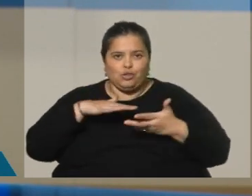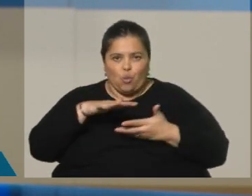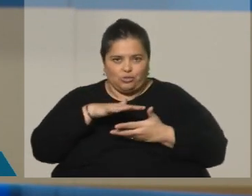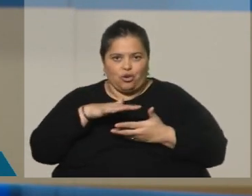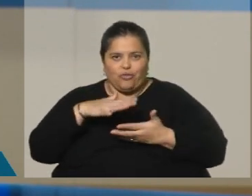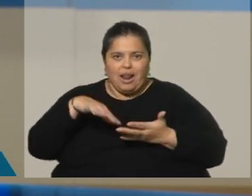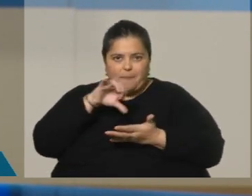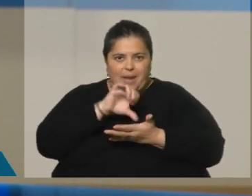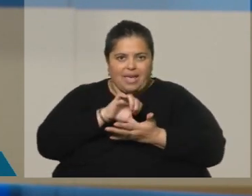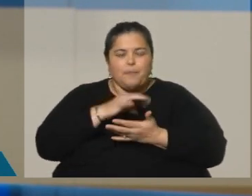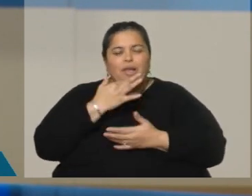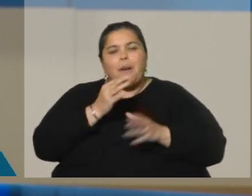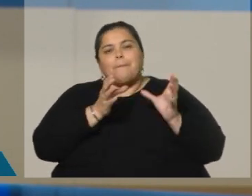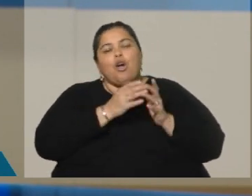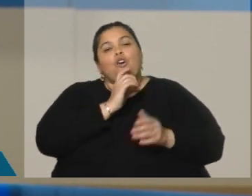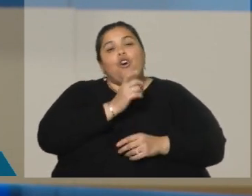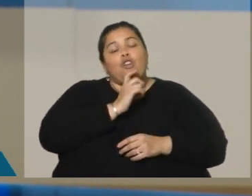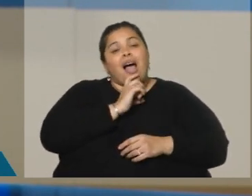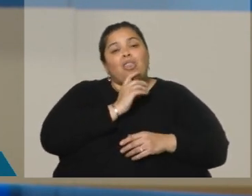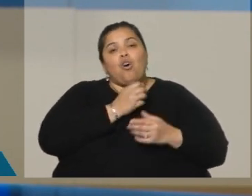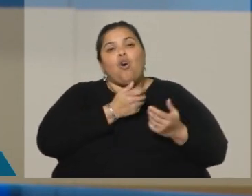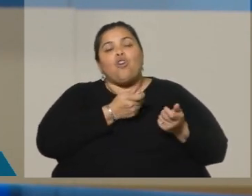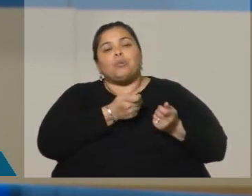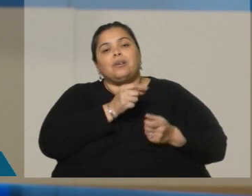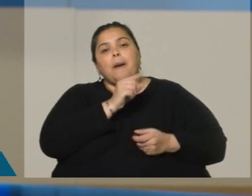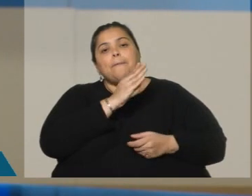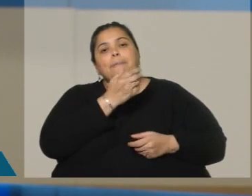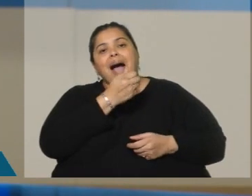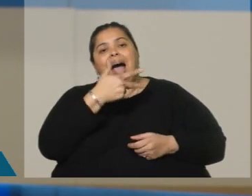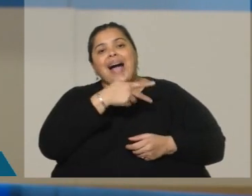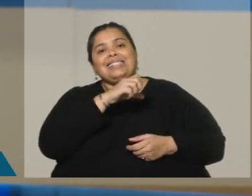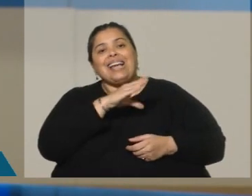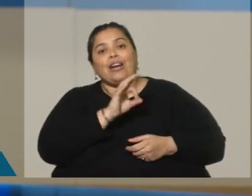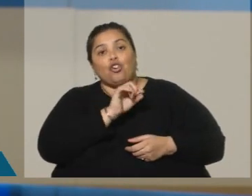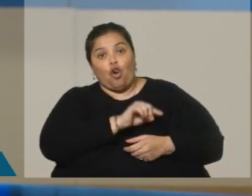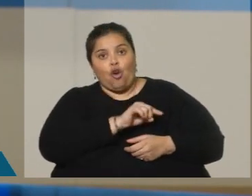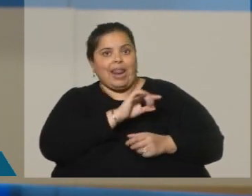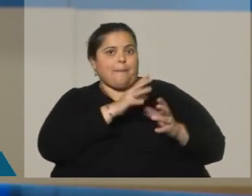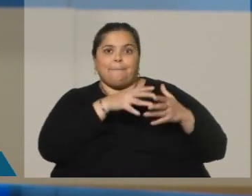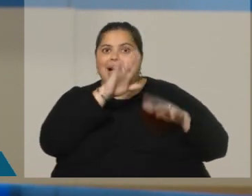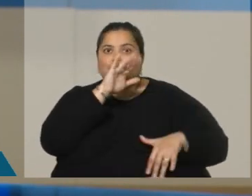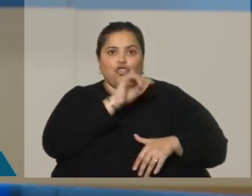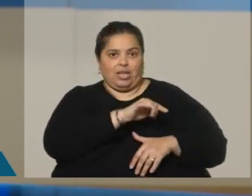el partido Colorado estaba dominado por el sector de Pacheco areco que era el sector mayoritario